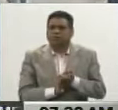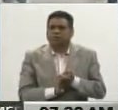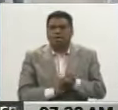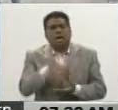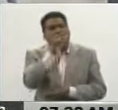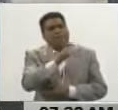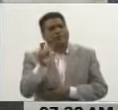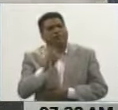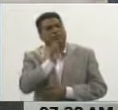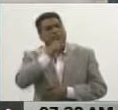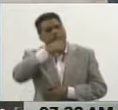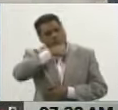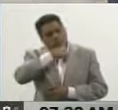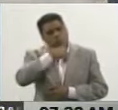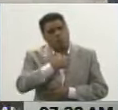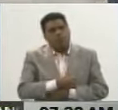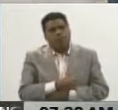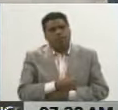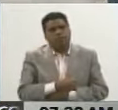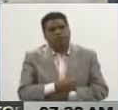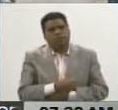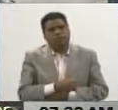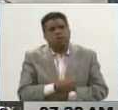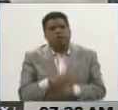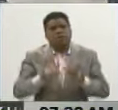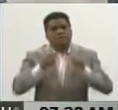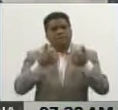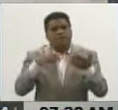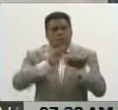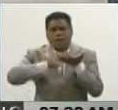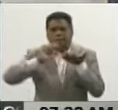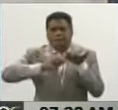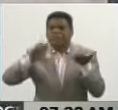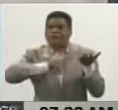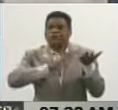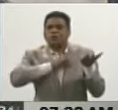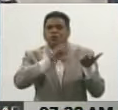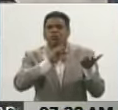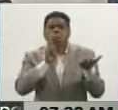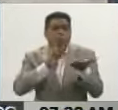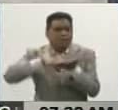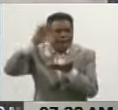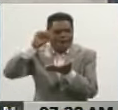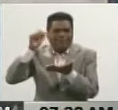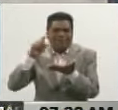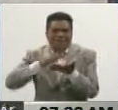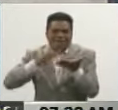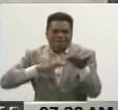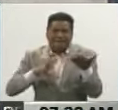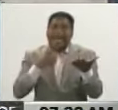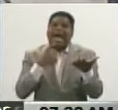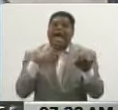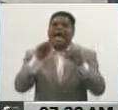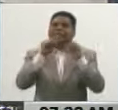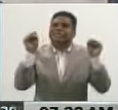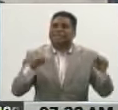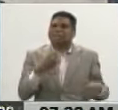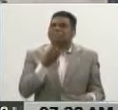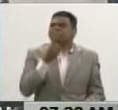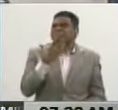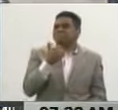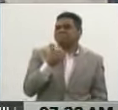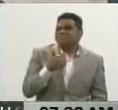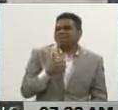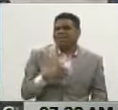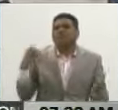de tercera edad, cuando las personas de tercera edad al menos empezaron a aprender a escribir su nombre, aprender a leer, al menos para cobrar la pensión, era un sistema de que ya